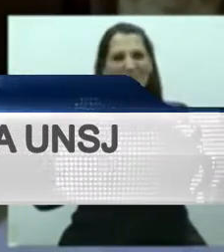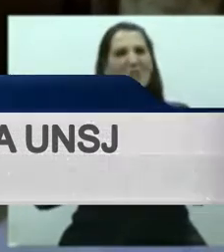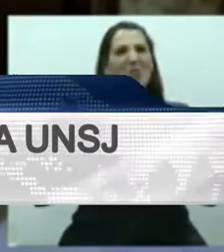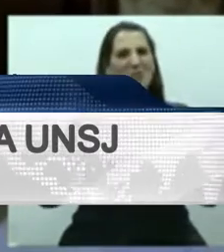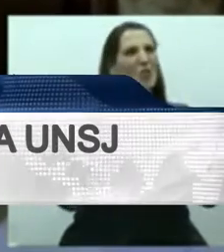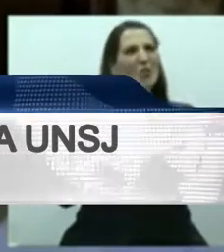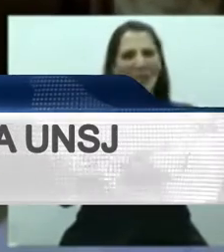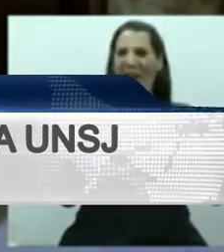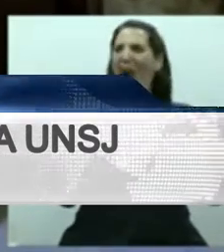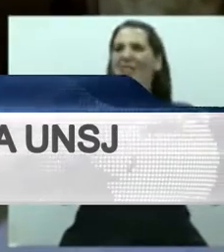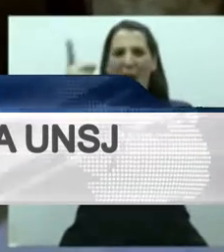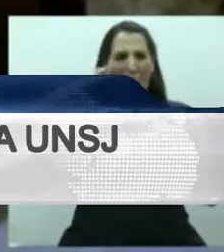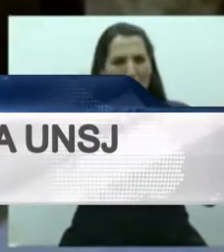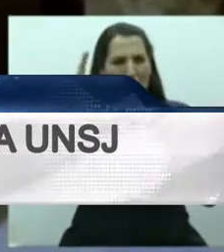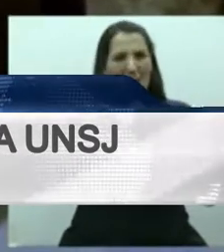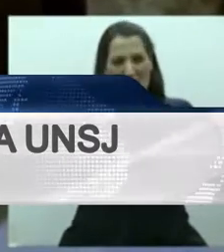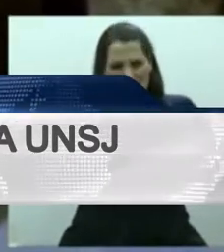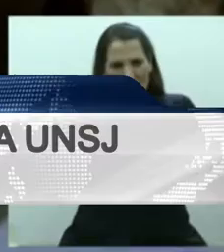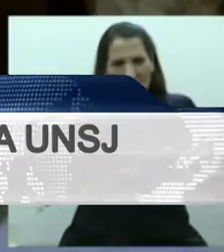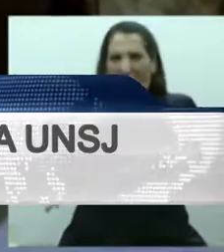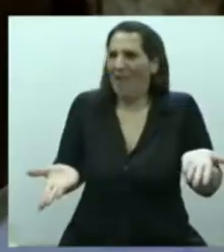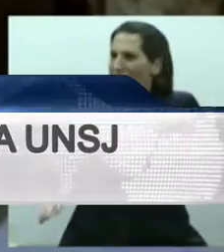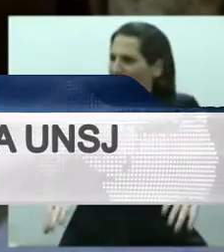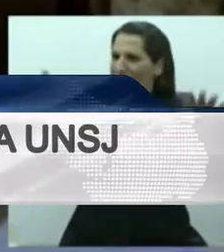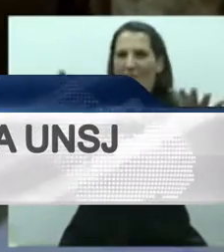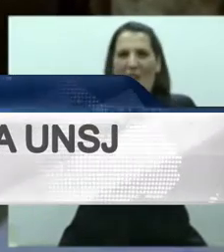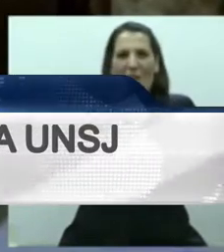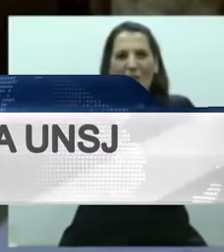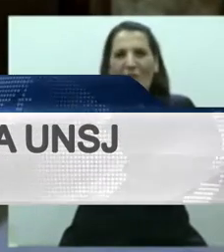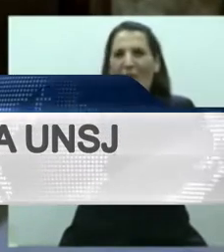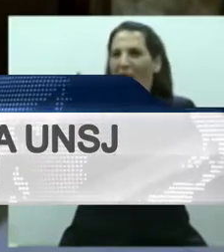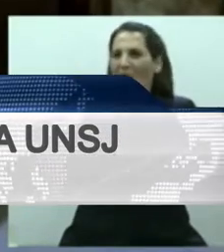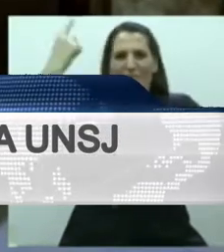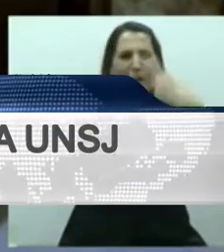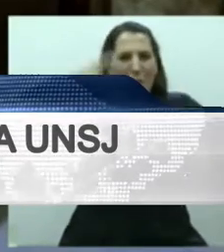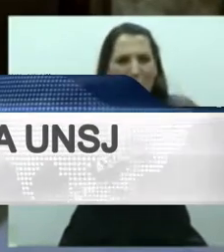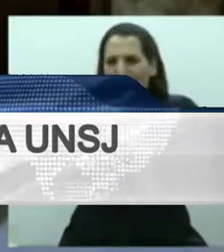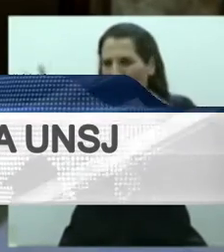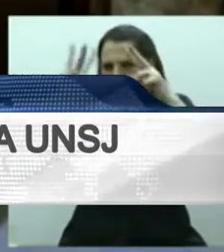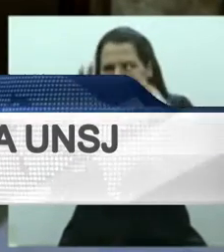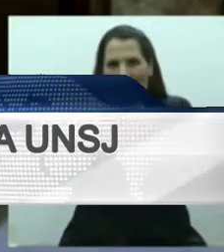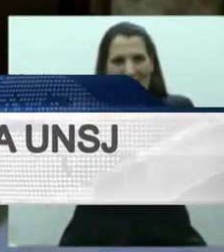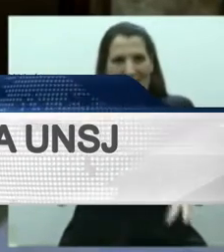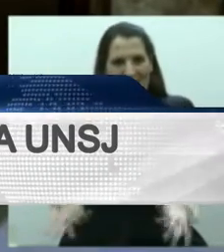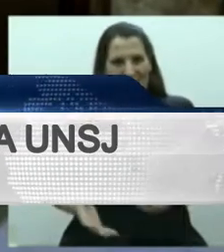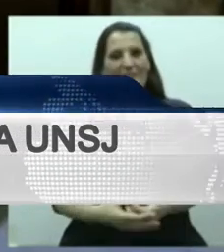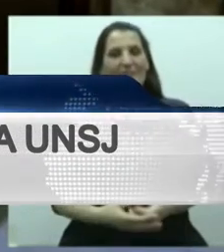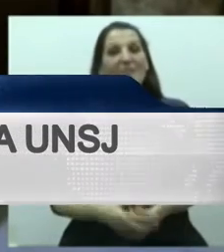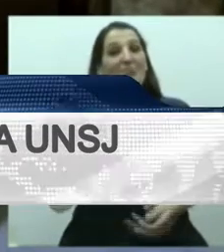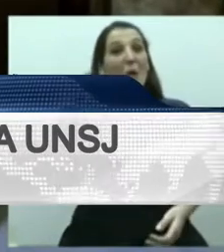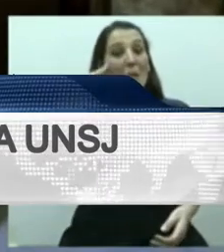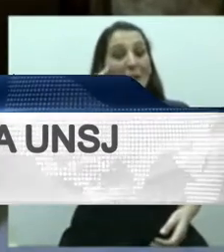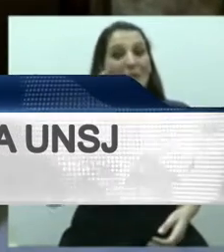Juan, que prontamente la apelación salga a favor de esta institución